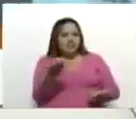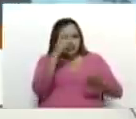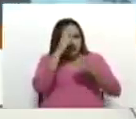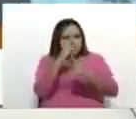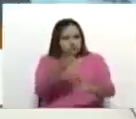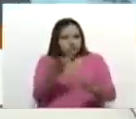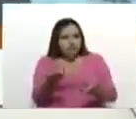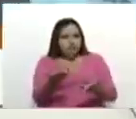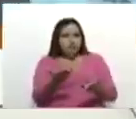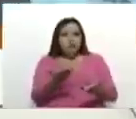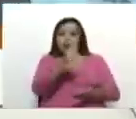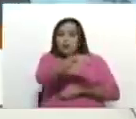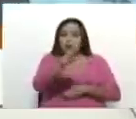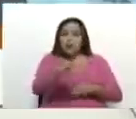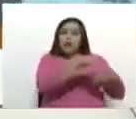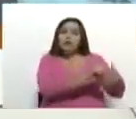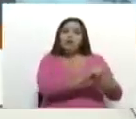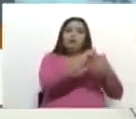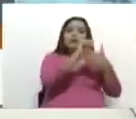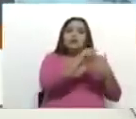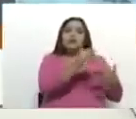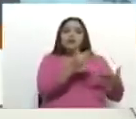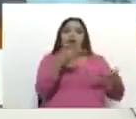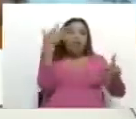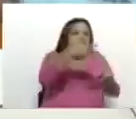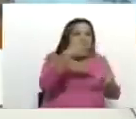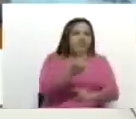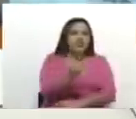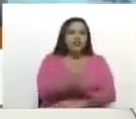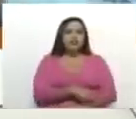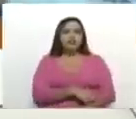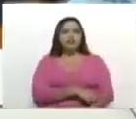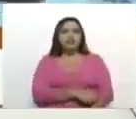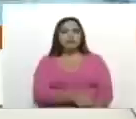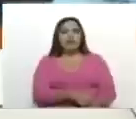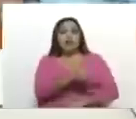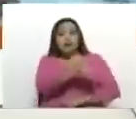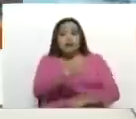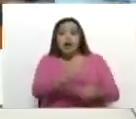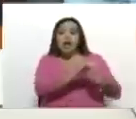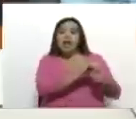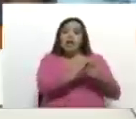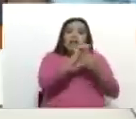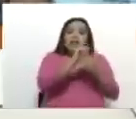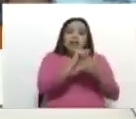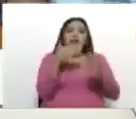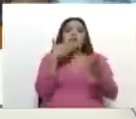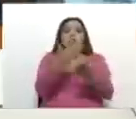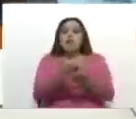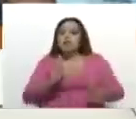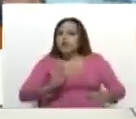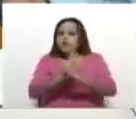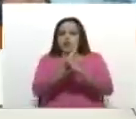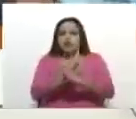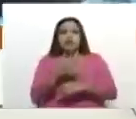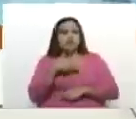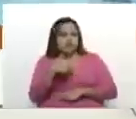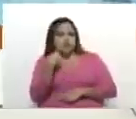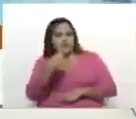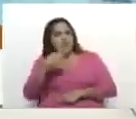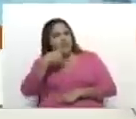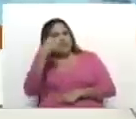toda esta campaña de ataques y agresiones contra Venezuela quienes lo dirigieron quienes pidieron las sanciones porque uno dice y es verdad